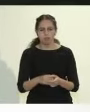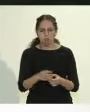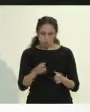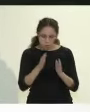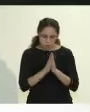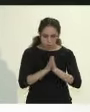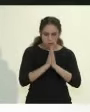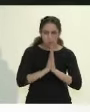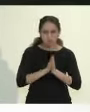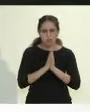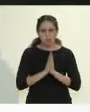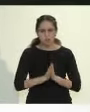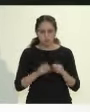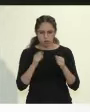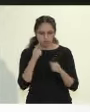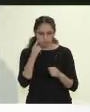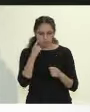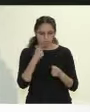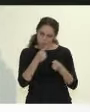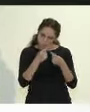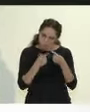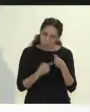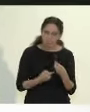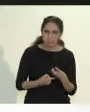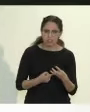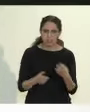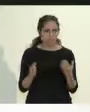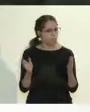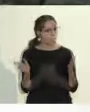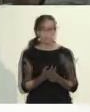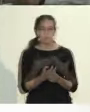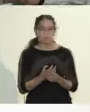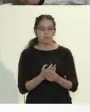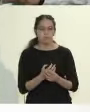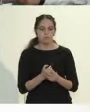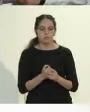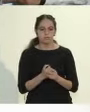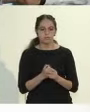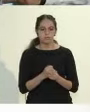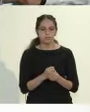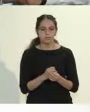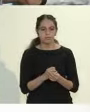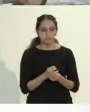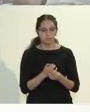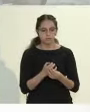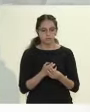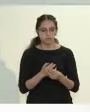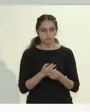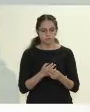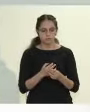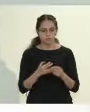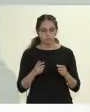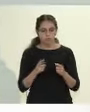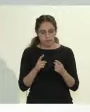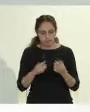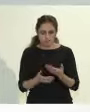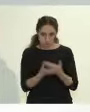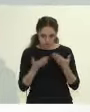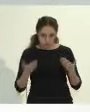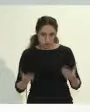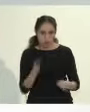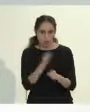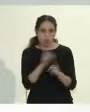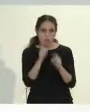si desde la secretaría de salud se ve viable un 'toque de queda' o por el momento no haber esta jornada nacional de sana distancia